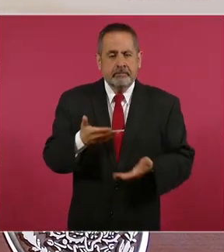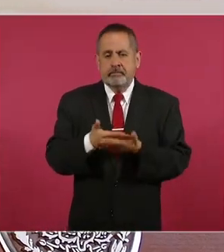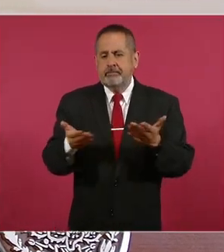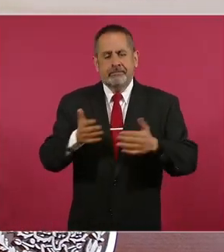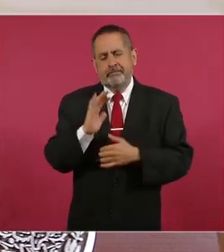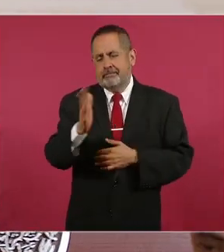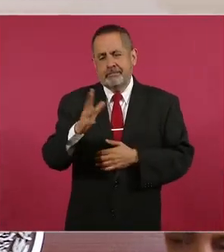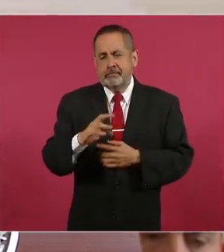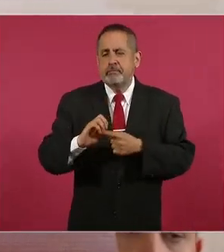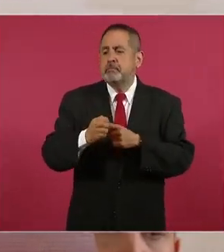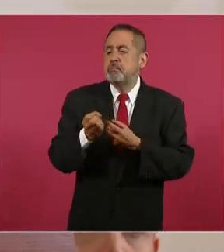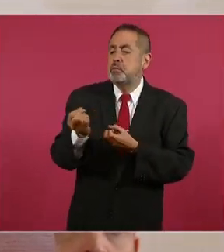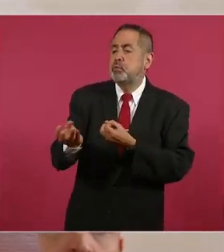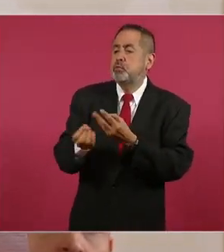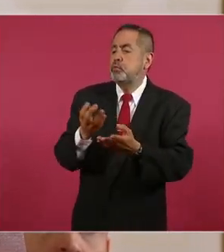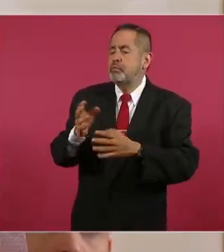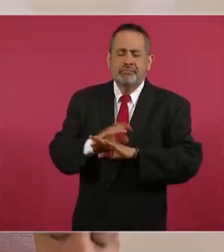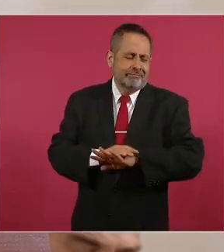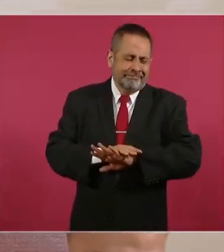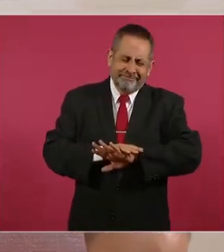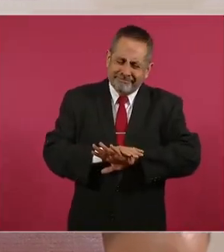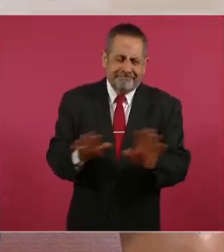frijol con gorgojo,